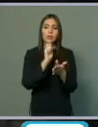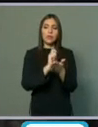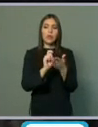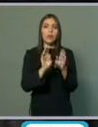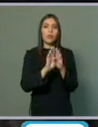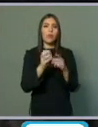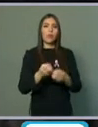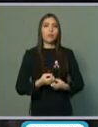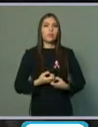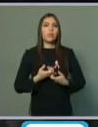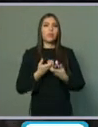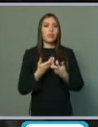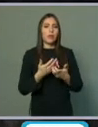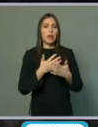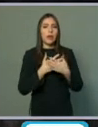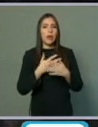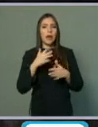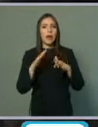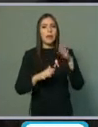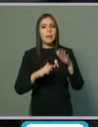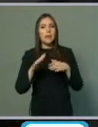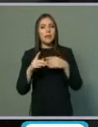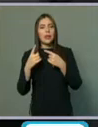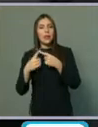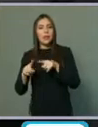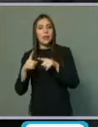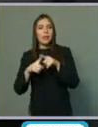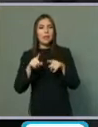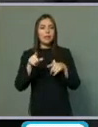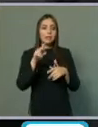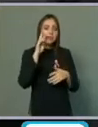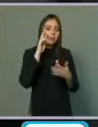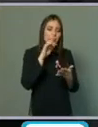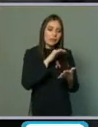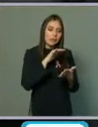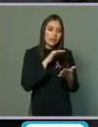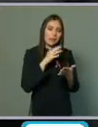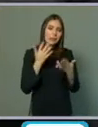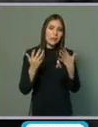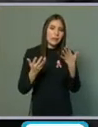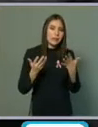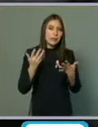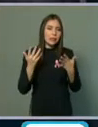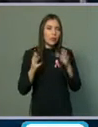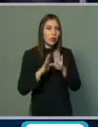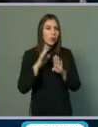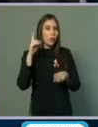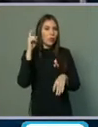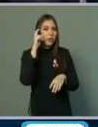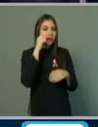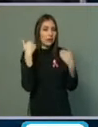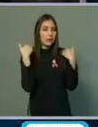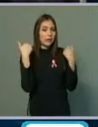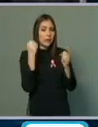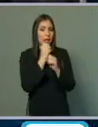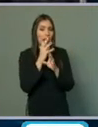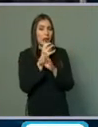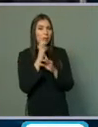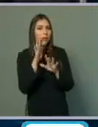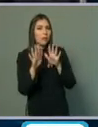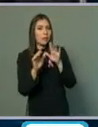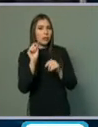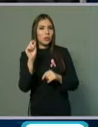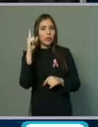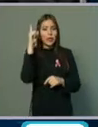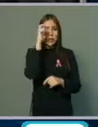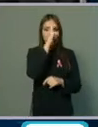muy poética, a veces con unas figuras un poco difíciles de leer, si no, podemos sentir que no estamos entendiendo. Y en